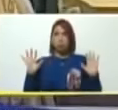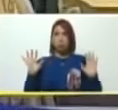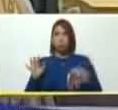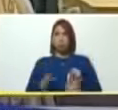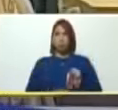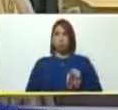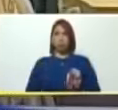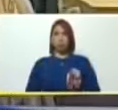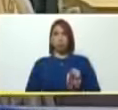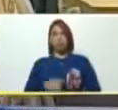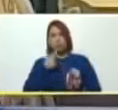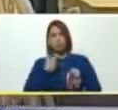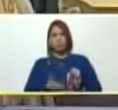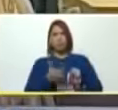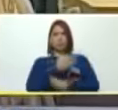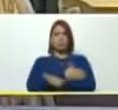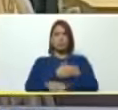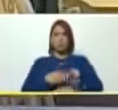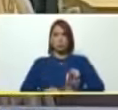lo decía